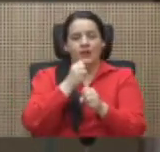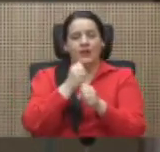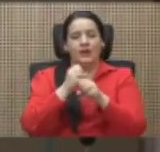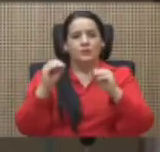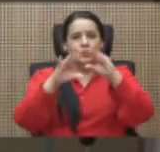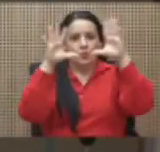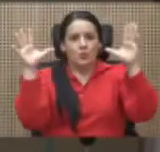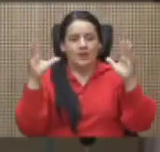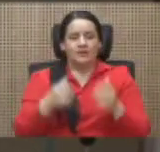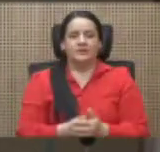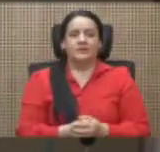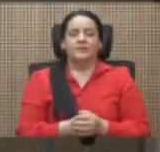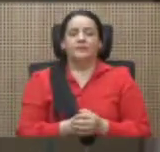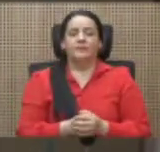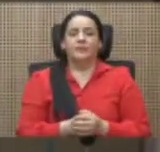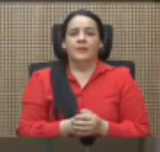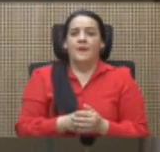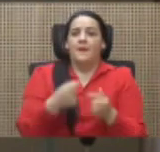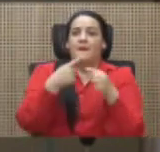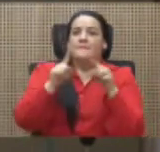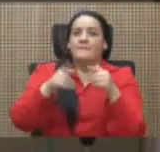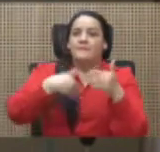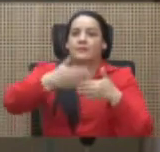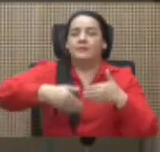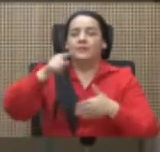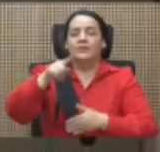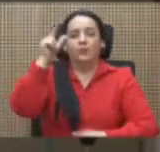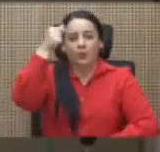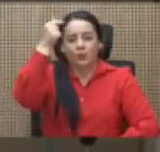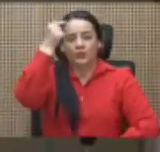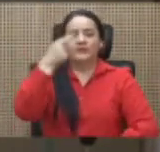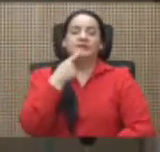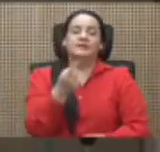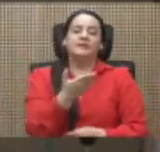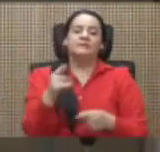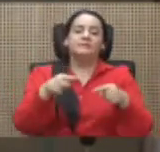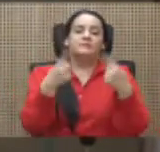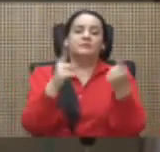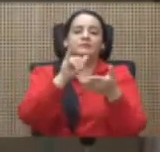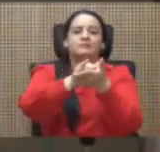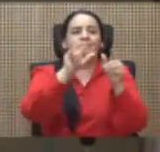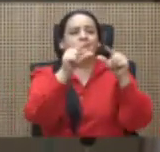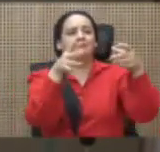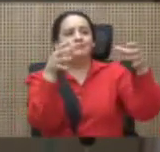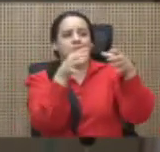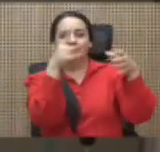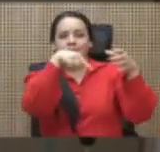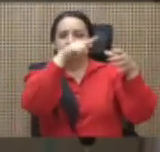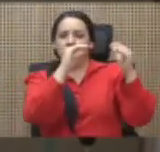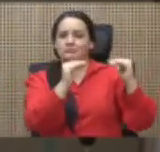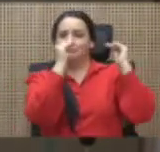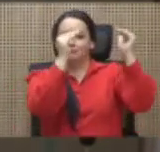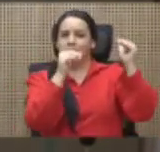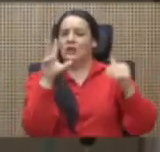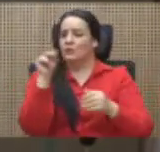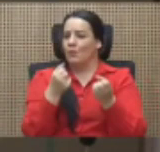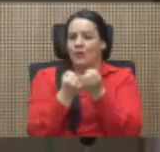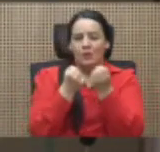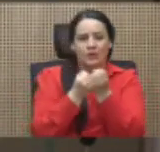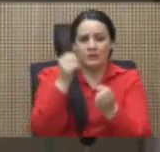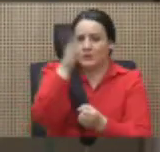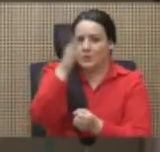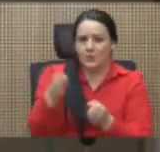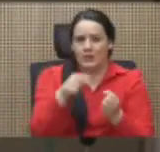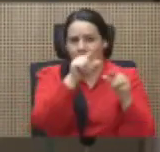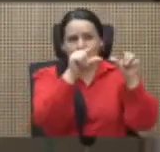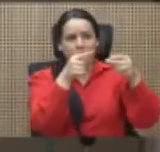Y después es este gobierno que dice que está en contra de esas élites y que ellos no favorecen nunca a esas élites económicas.